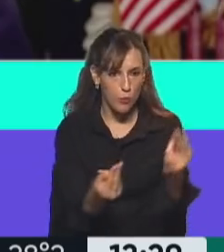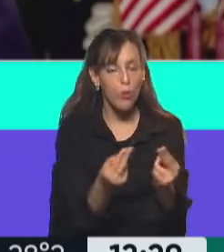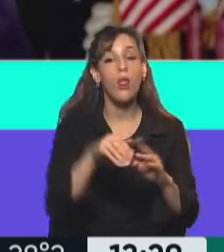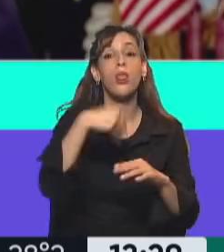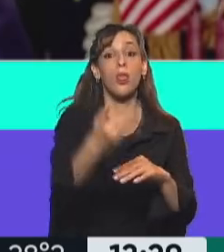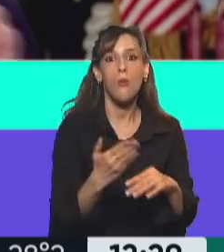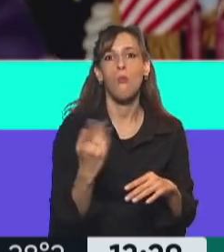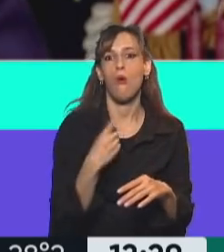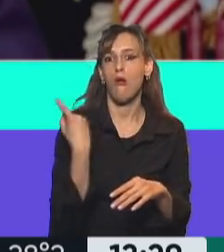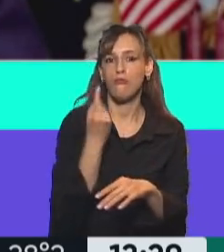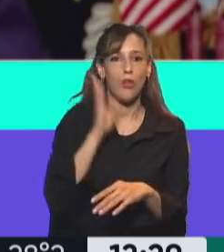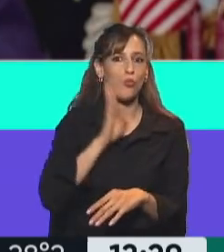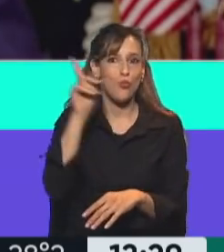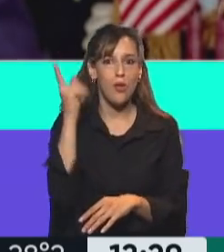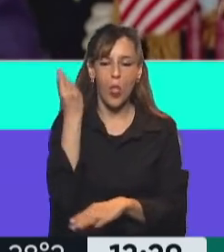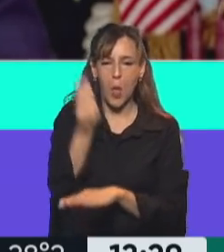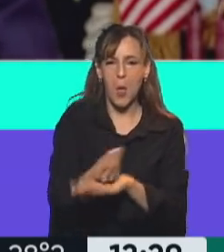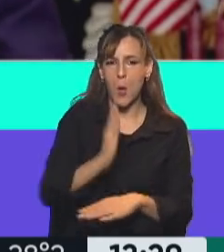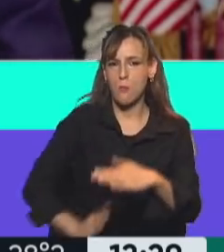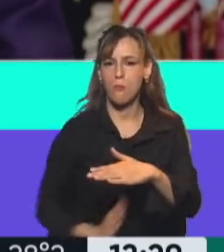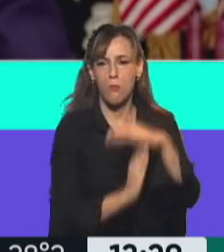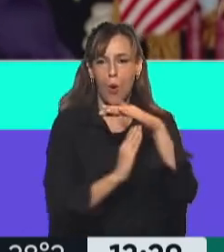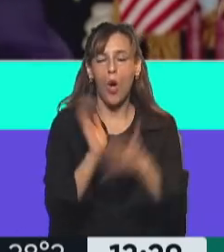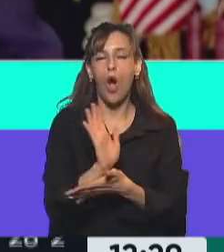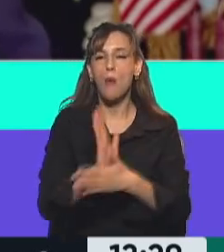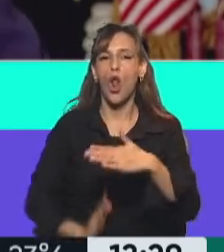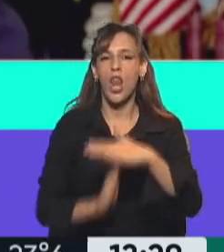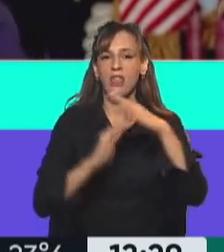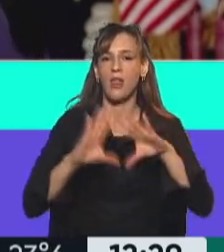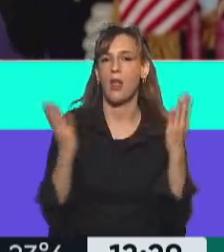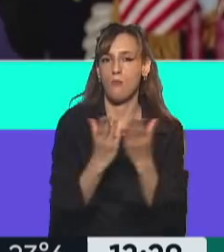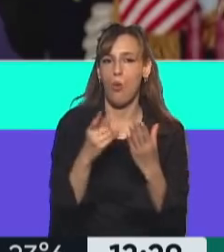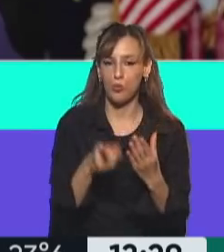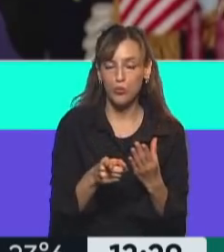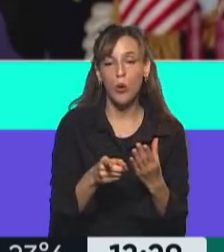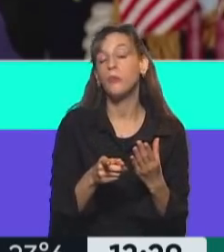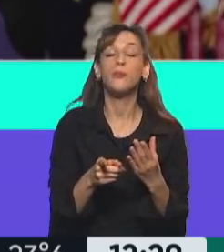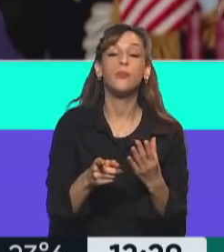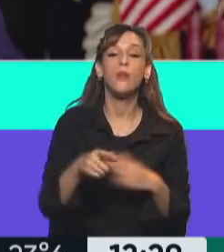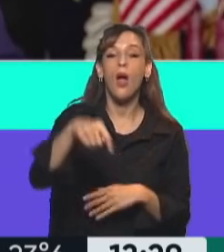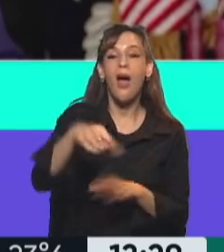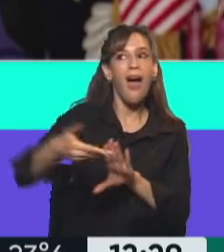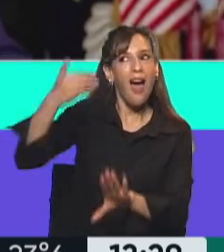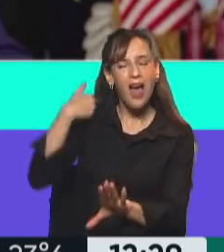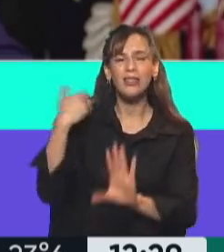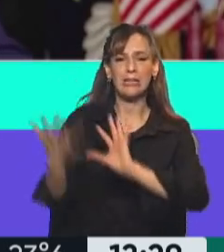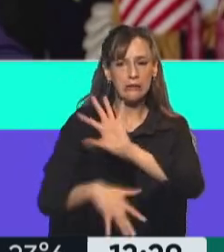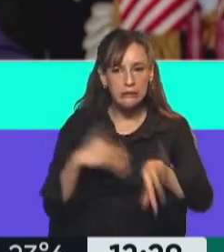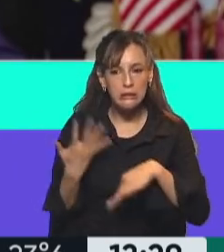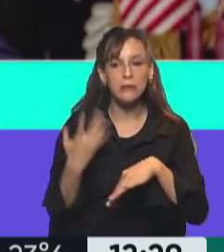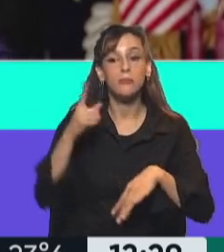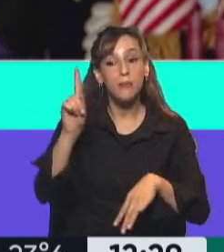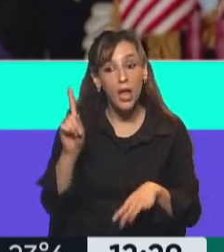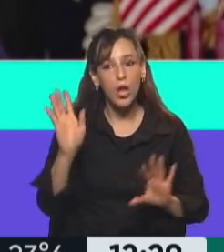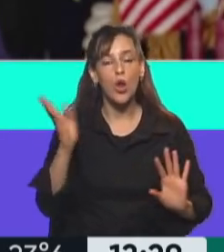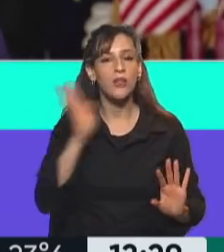vinimos nosotros, Estados Unidos, a liderar el mundo libre y esto se terminó. Antes había mucho caos, pero después de que asumimos